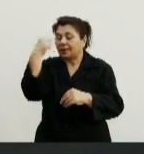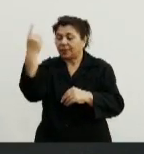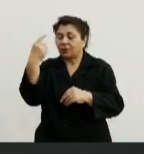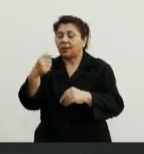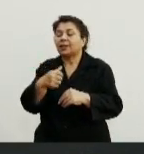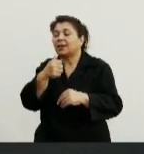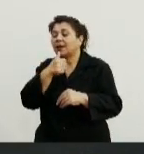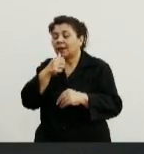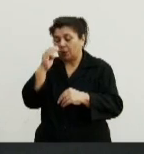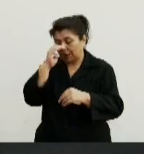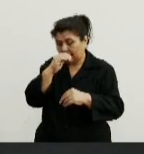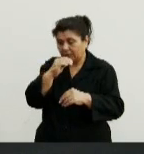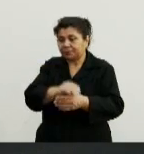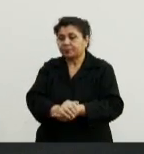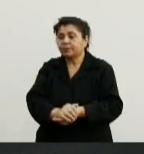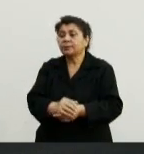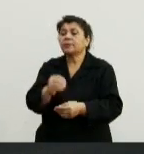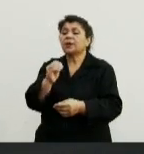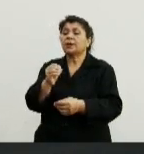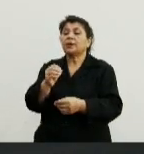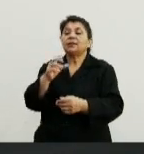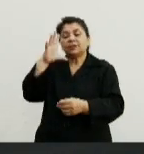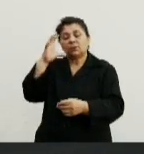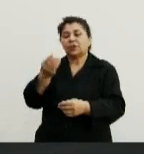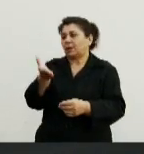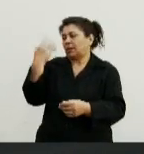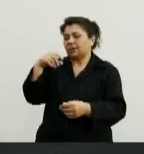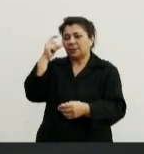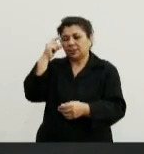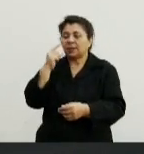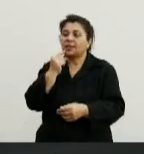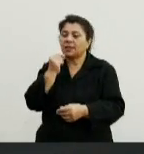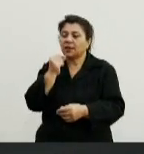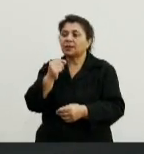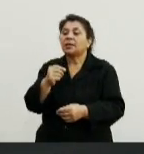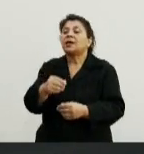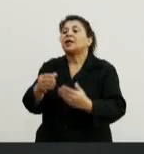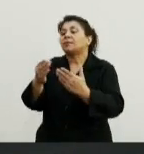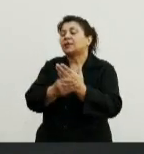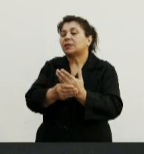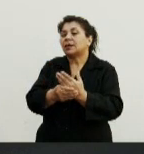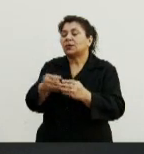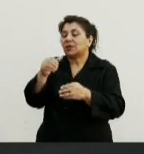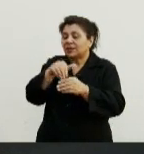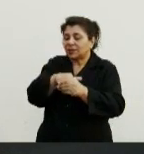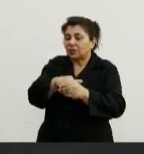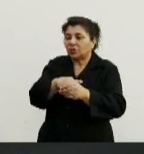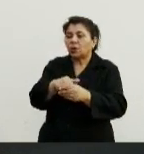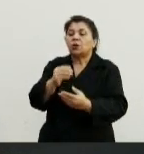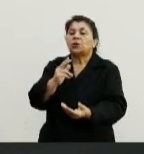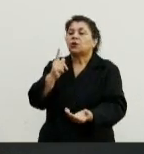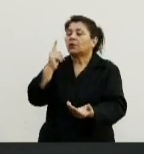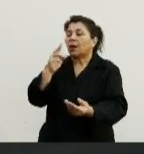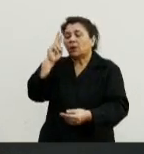negra y recuerden que ya hace alrededor de 10 días el ministerio del interior nos autorizó el cierre definitivo del